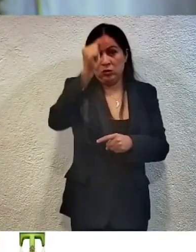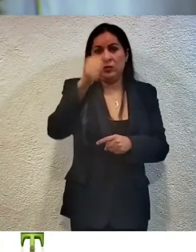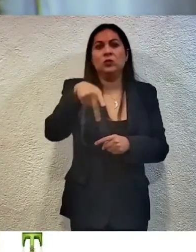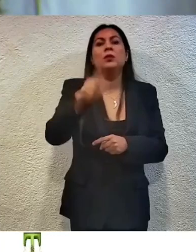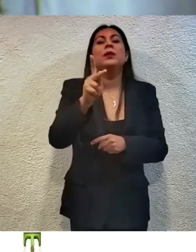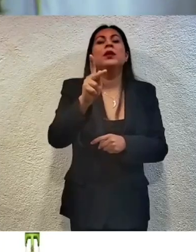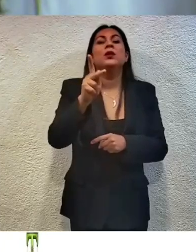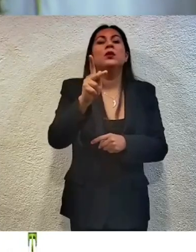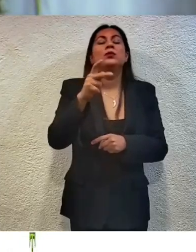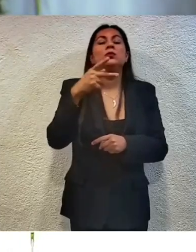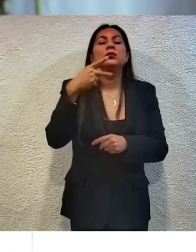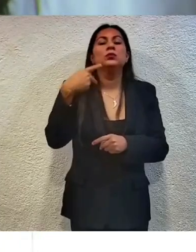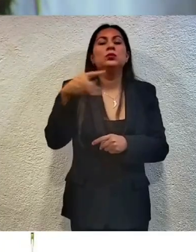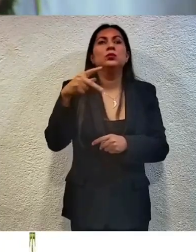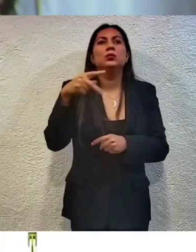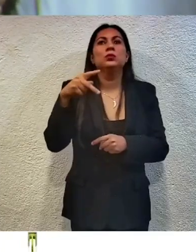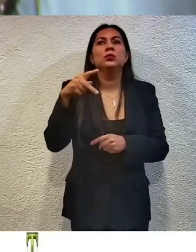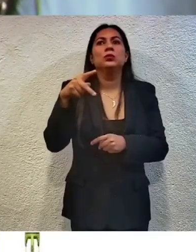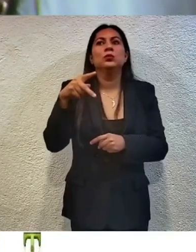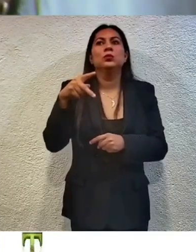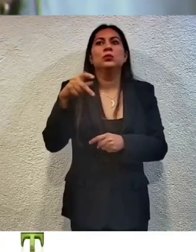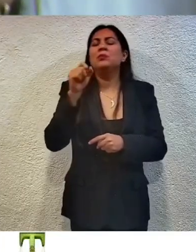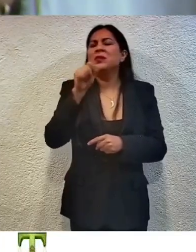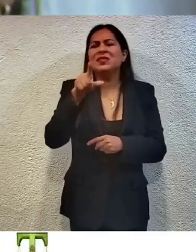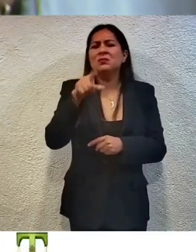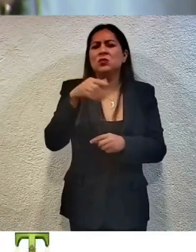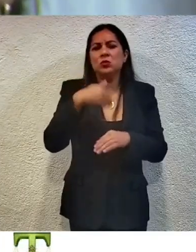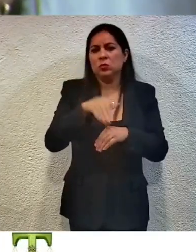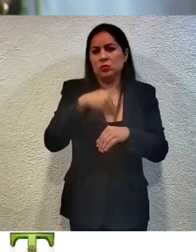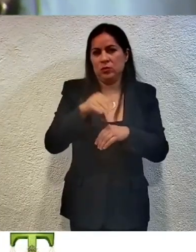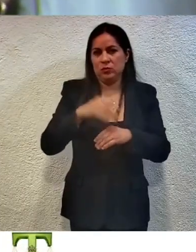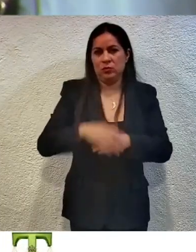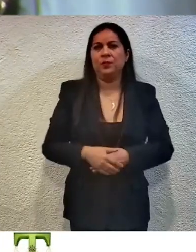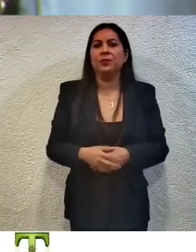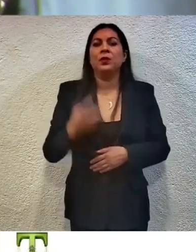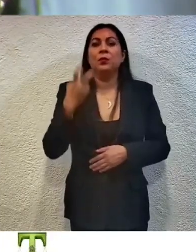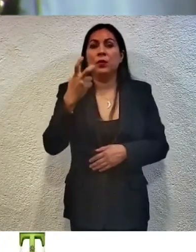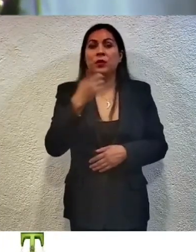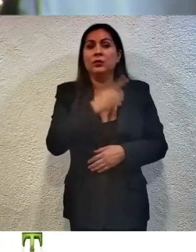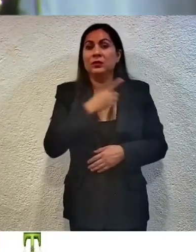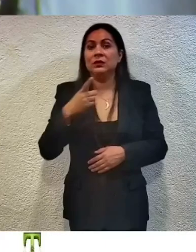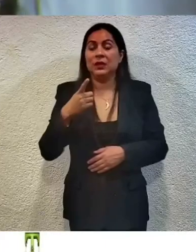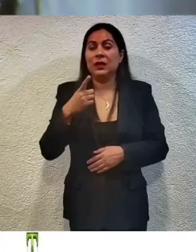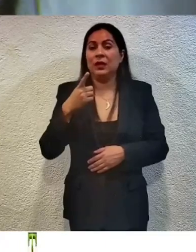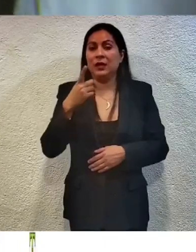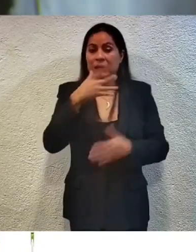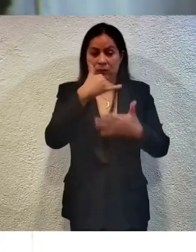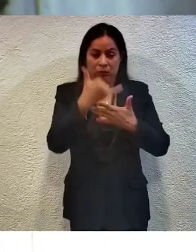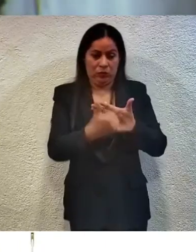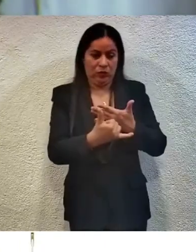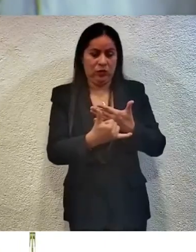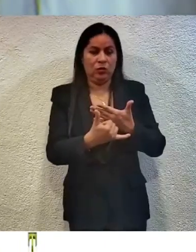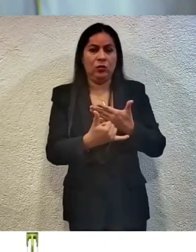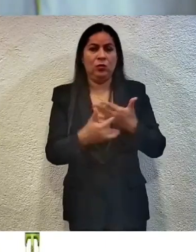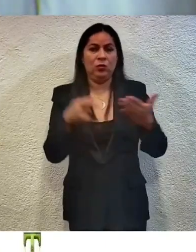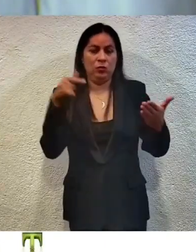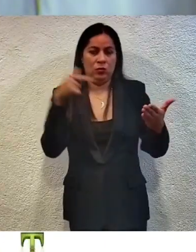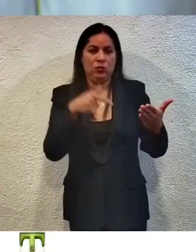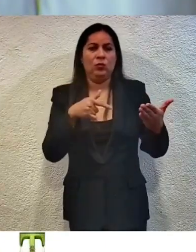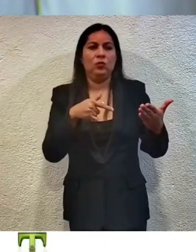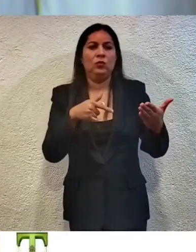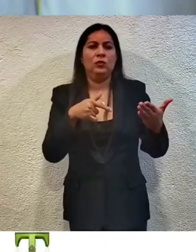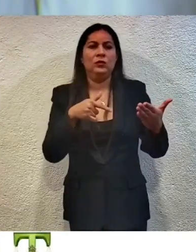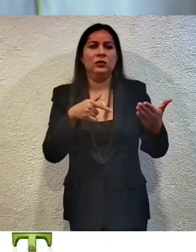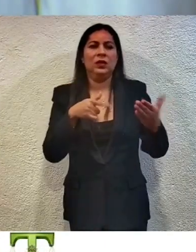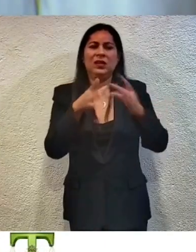eran las mismas cantidades. Por ello es que en el proyecto se